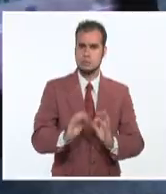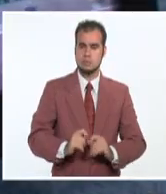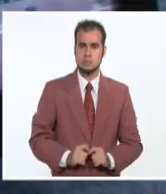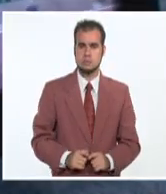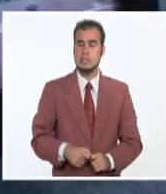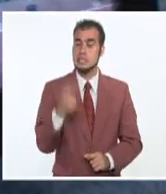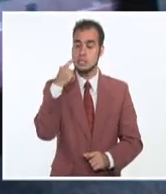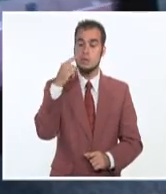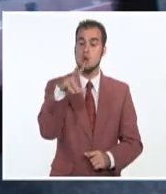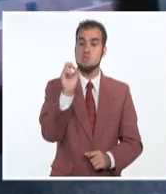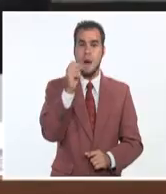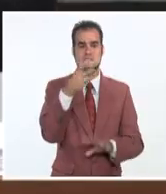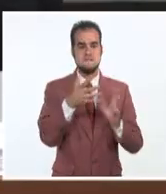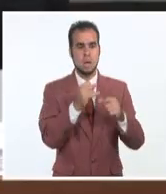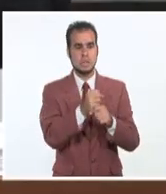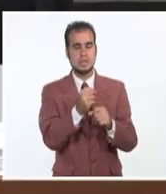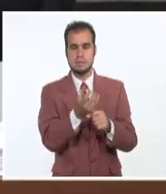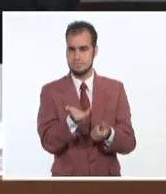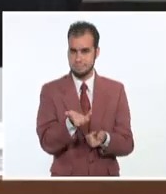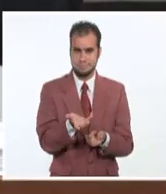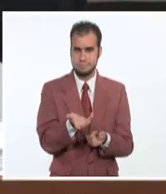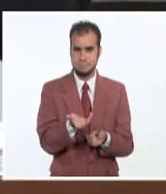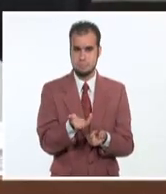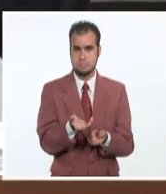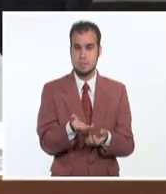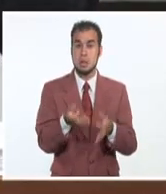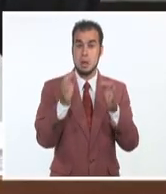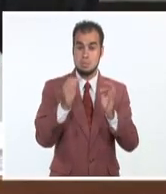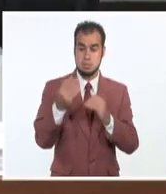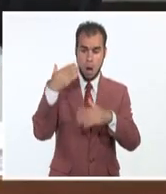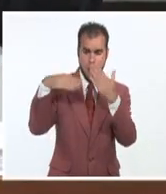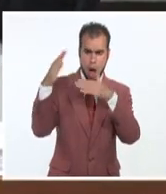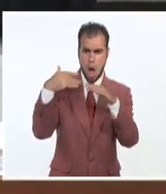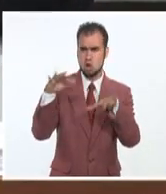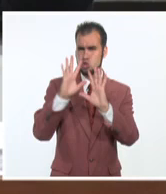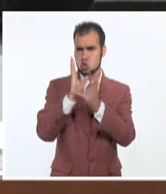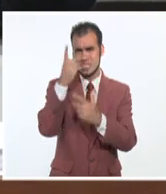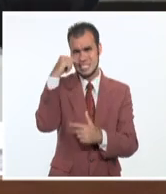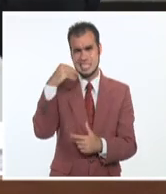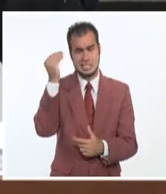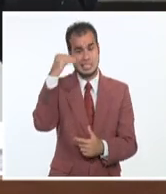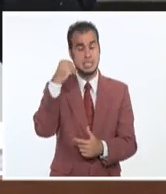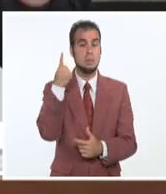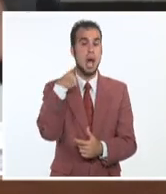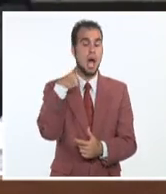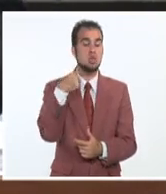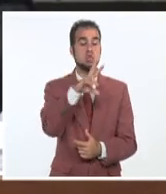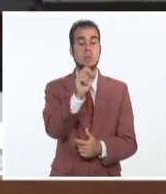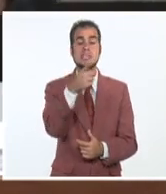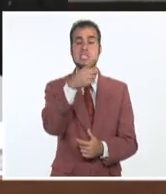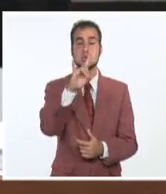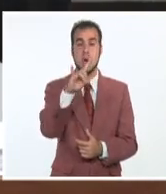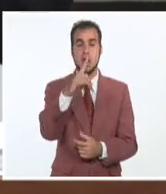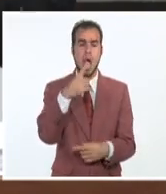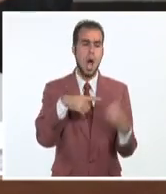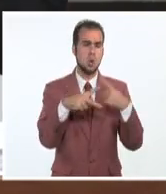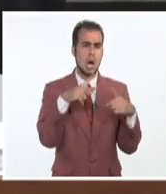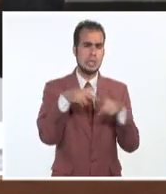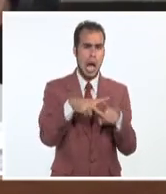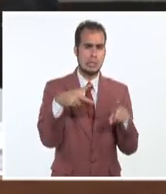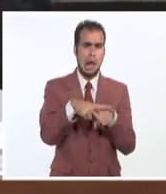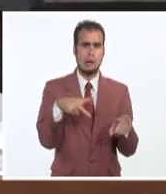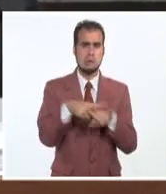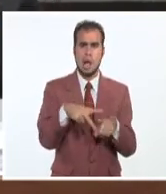innovación, que volvamos a todo aquel levantamiento que hicimos de trabas el año antes pasado. Veamos